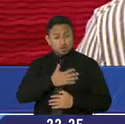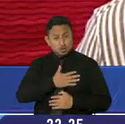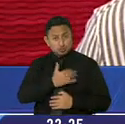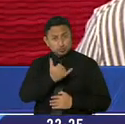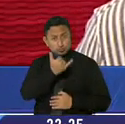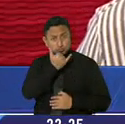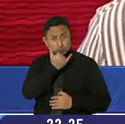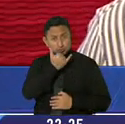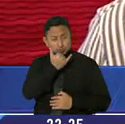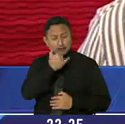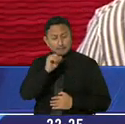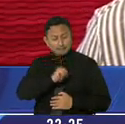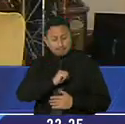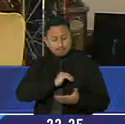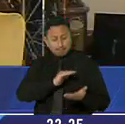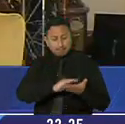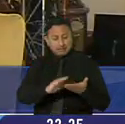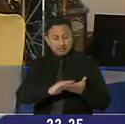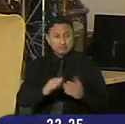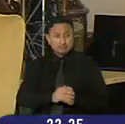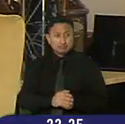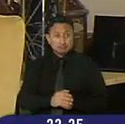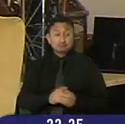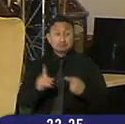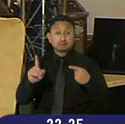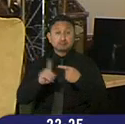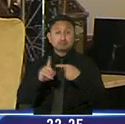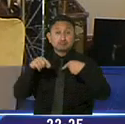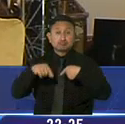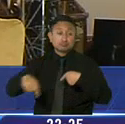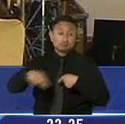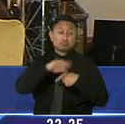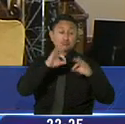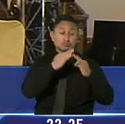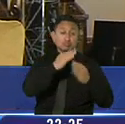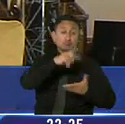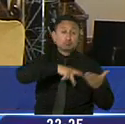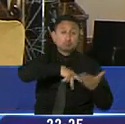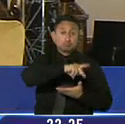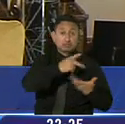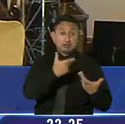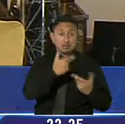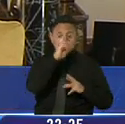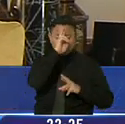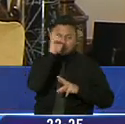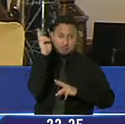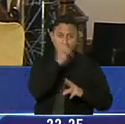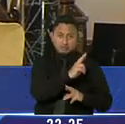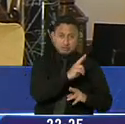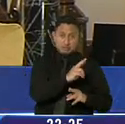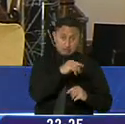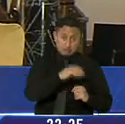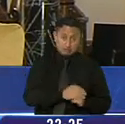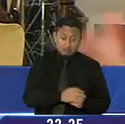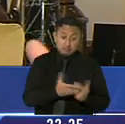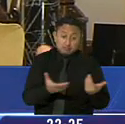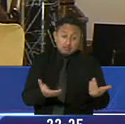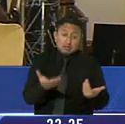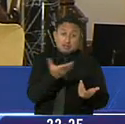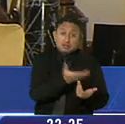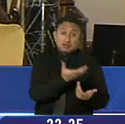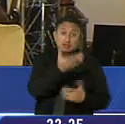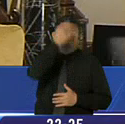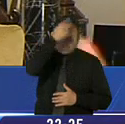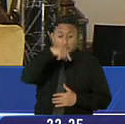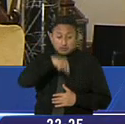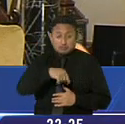que enmendarlo. Él tendrá que resarcir el daño a la otra familia, que con mucho respeto, evidentemente, si tienen una sentencia, merecen